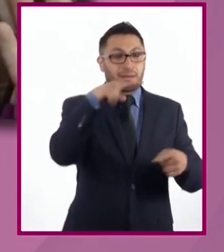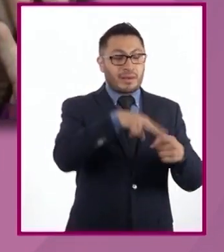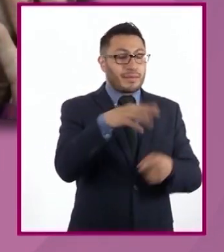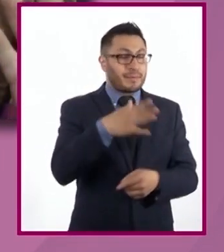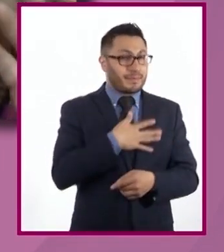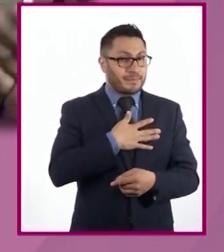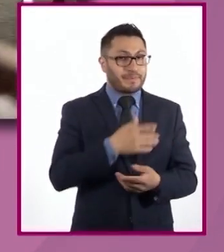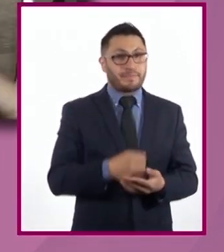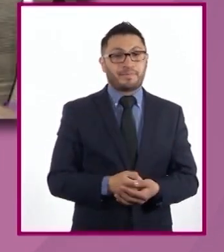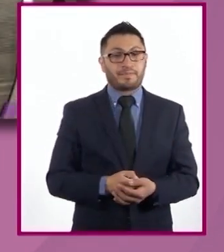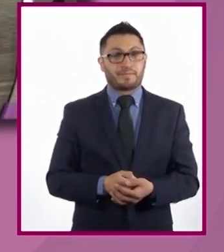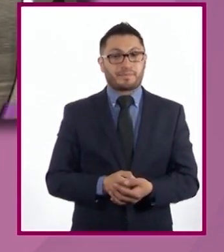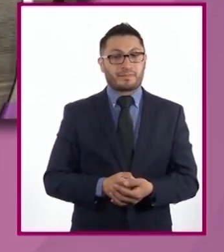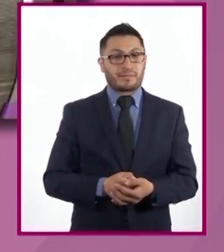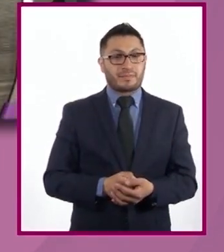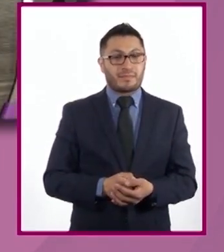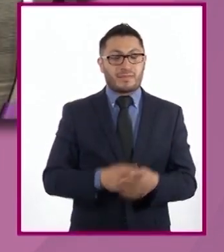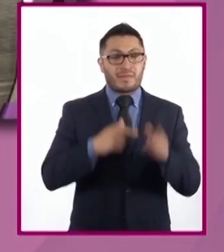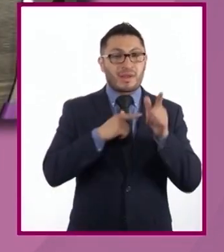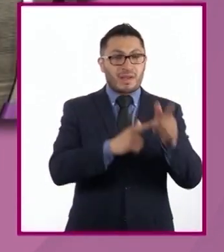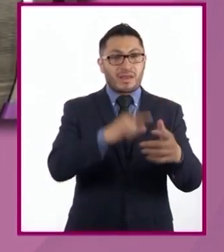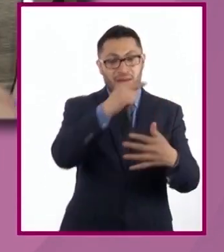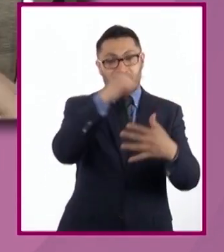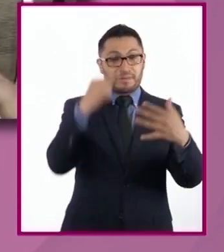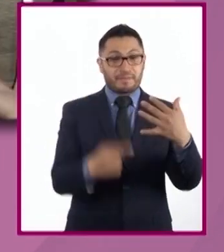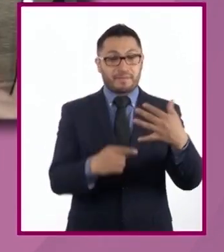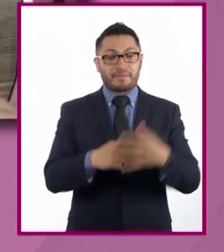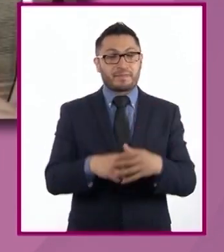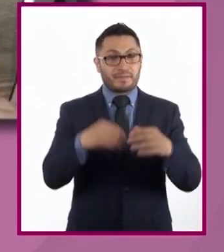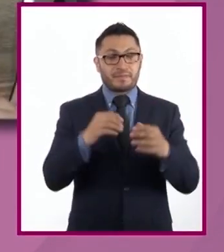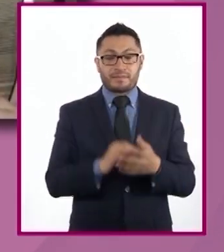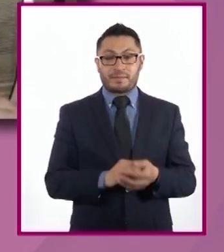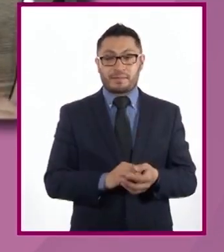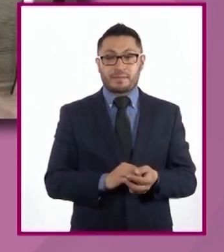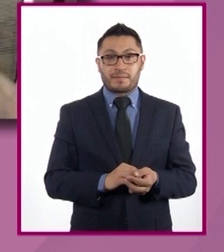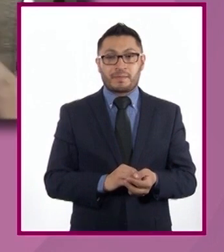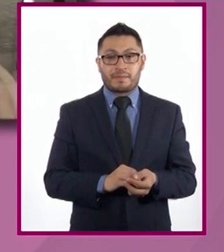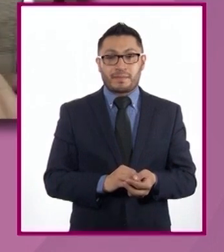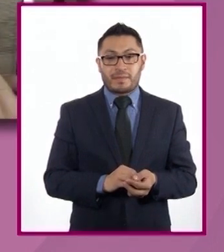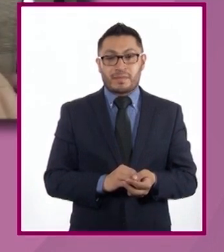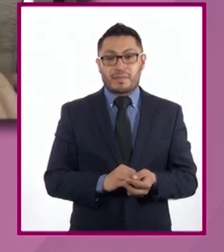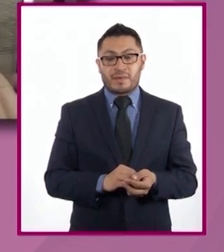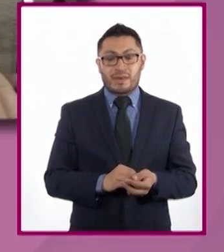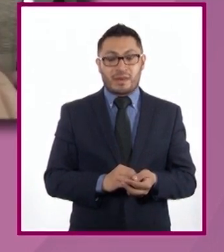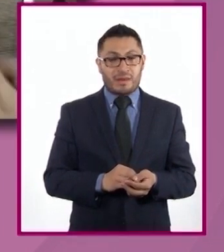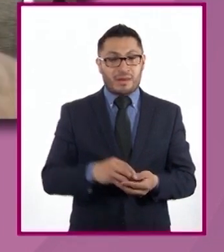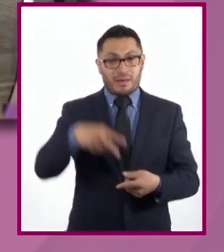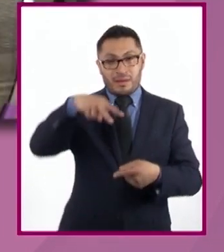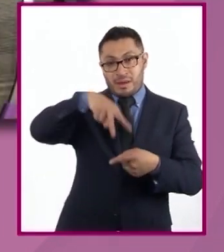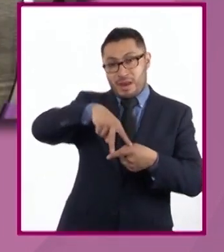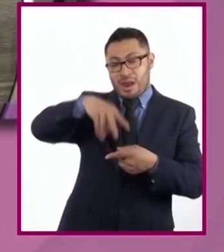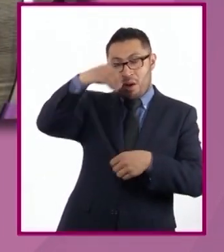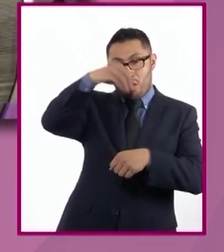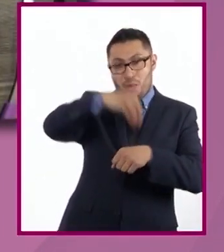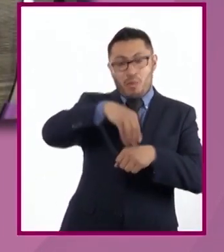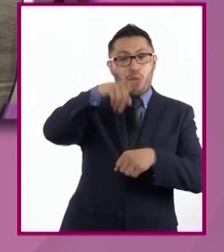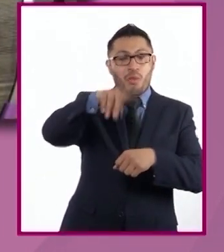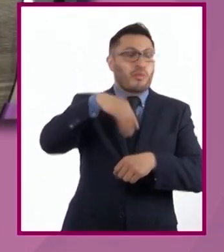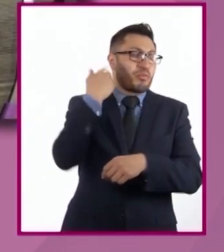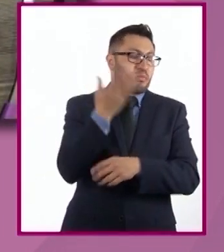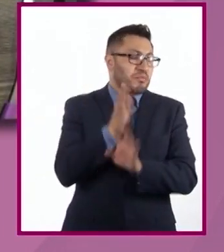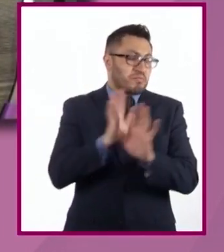mío. Sigamos los siguientes pasos. Coloquen el triángulo en la posición de su